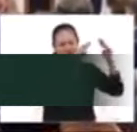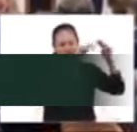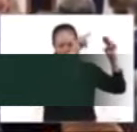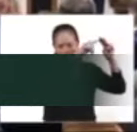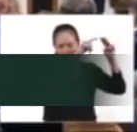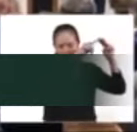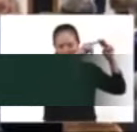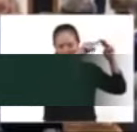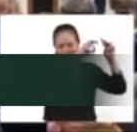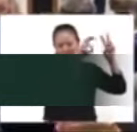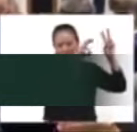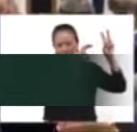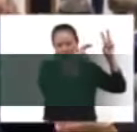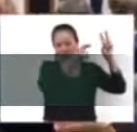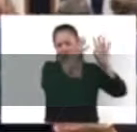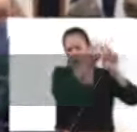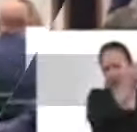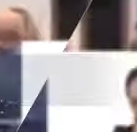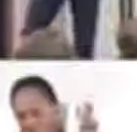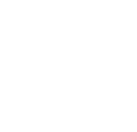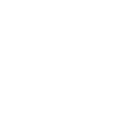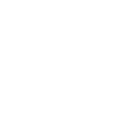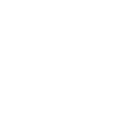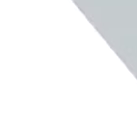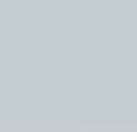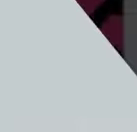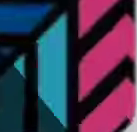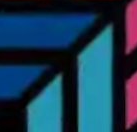contaminante y la electromovilidad.